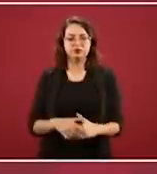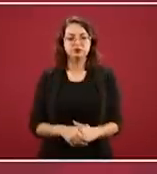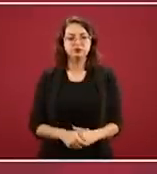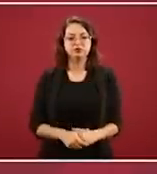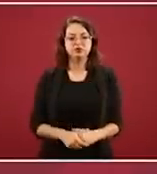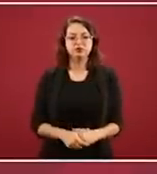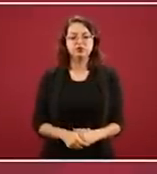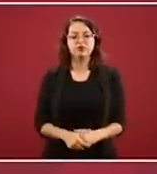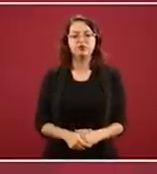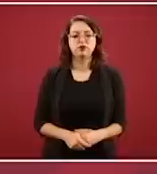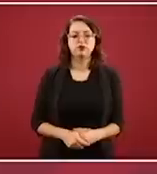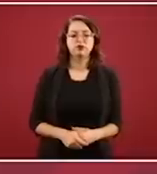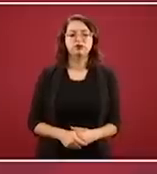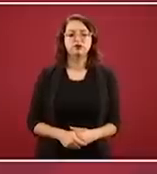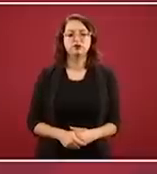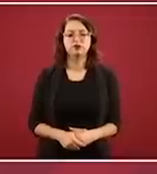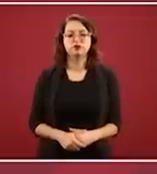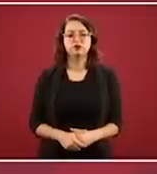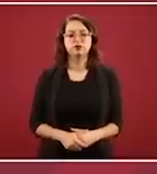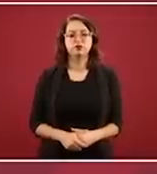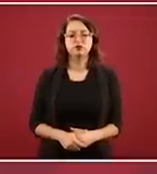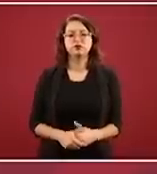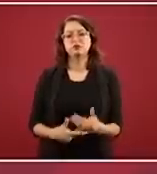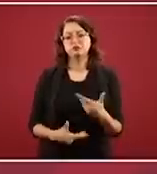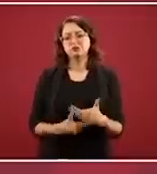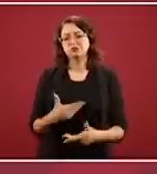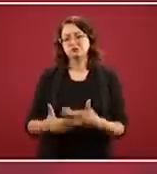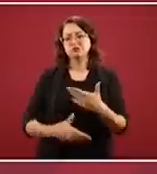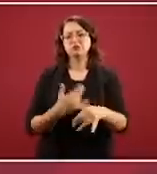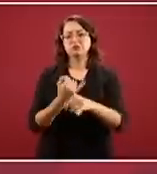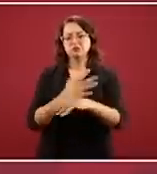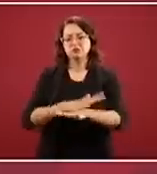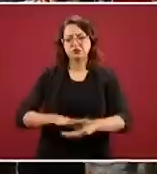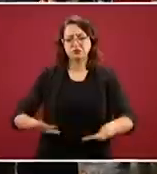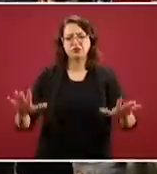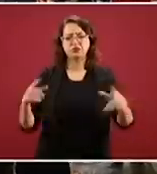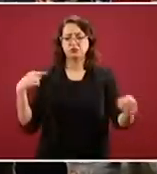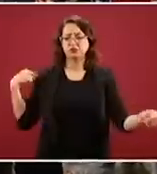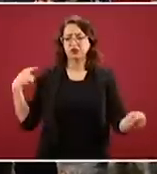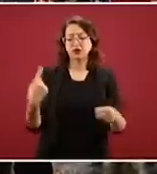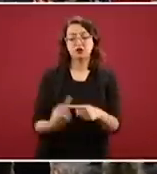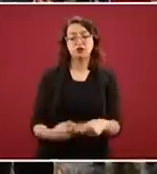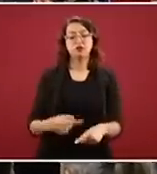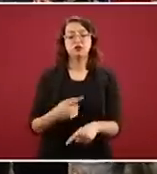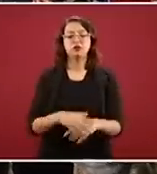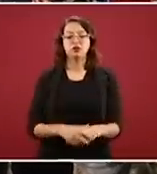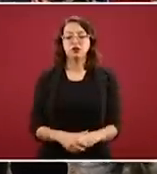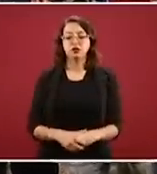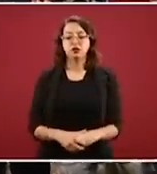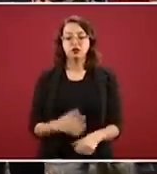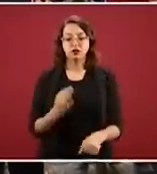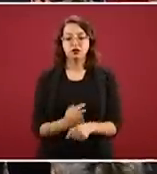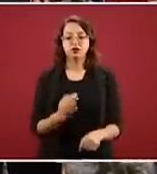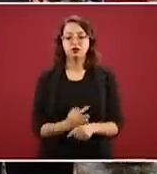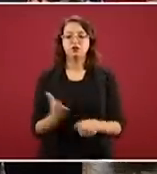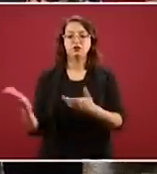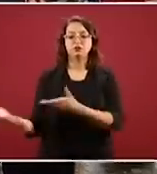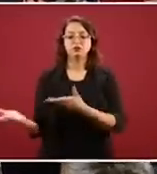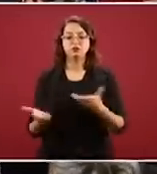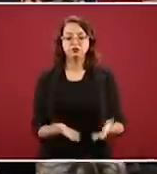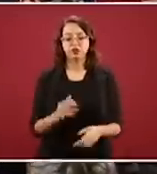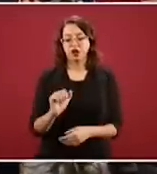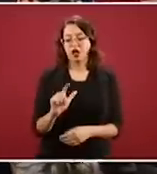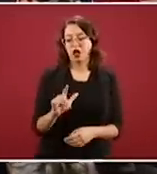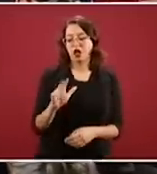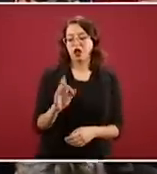a informarles cómo vamos hasta ahora. Va a tomar la palabra